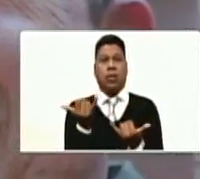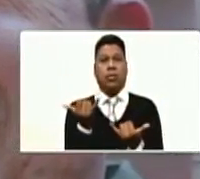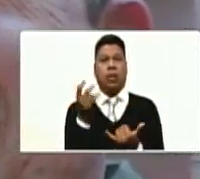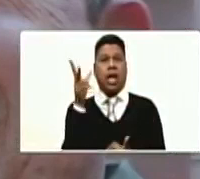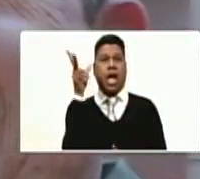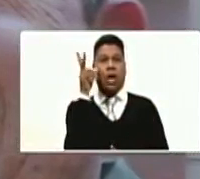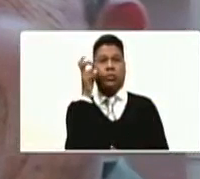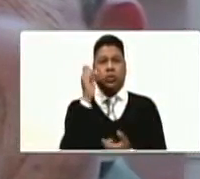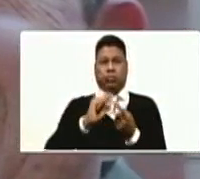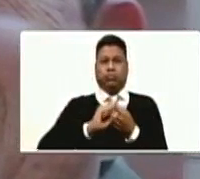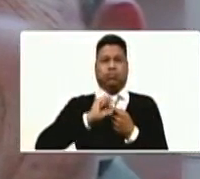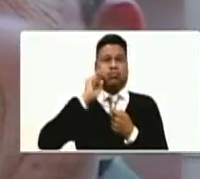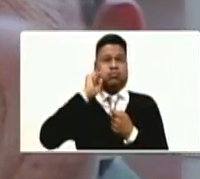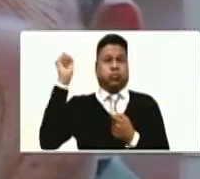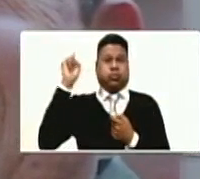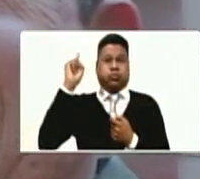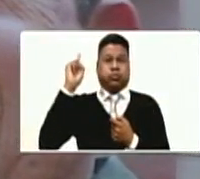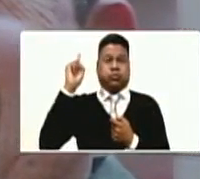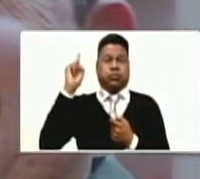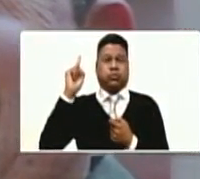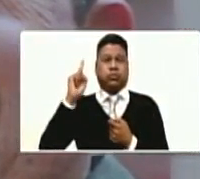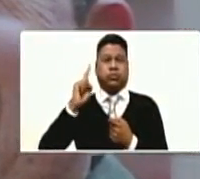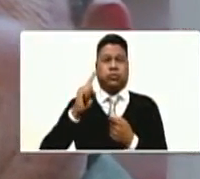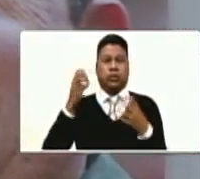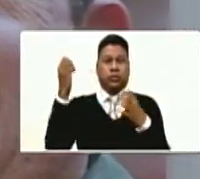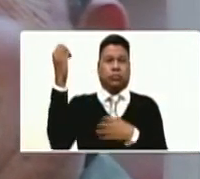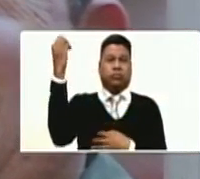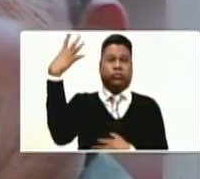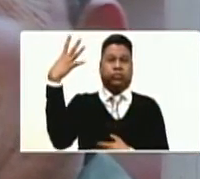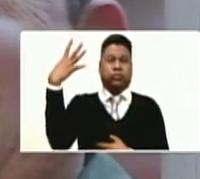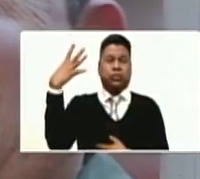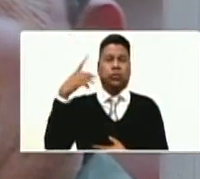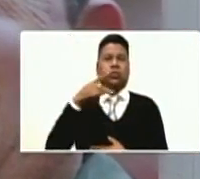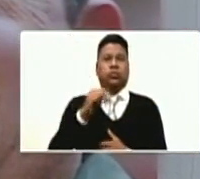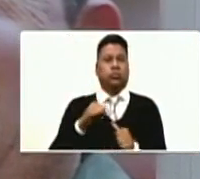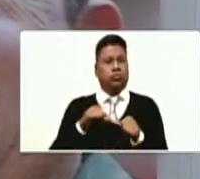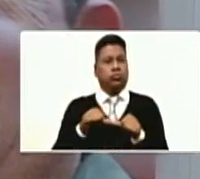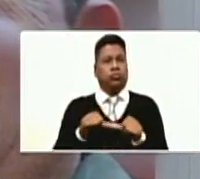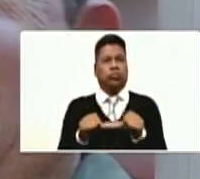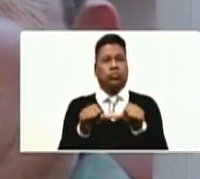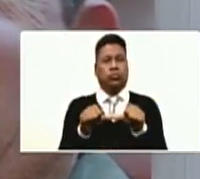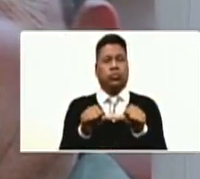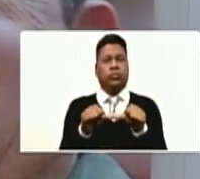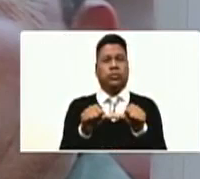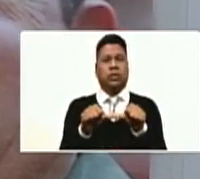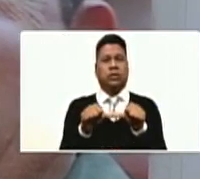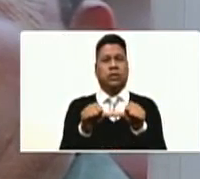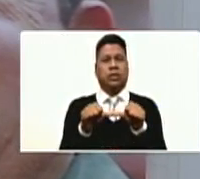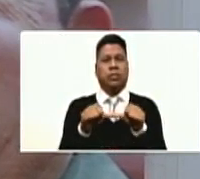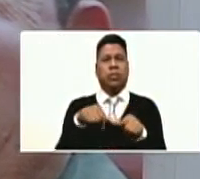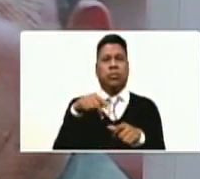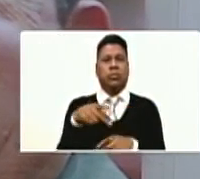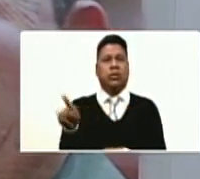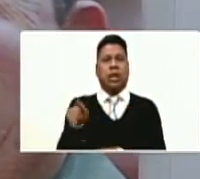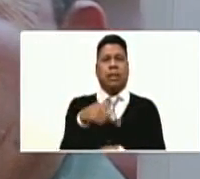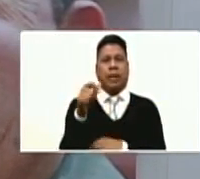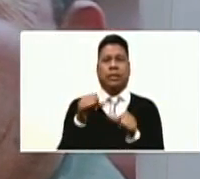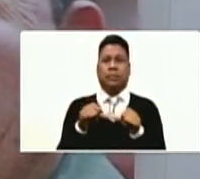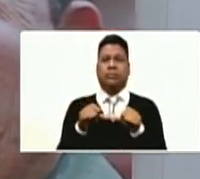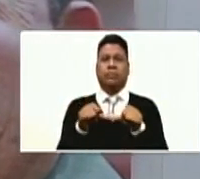observar su llamarada, debemos reafirmar que la patria sigue.